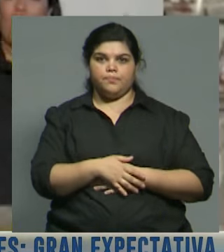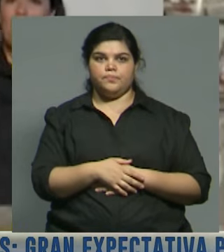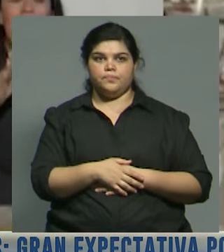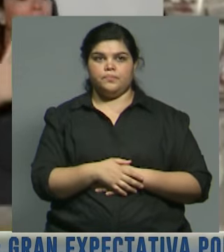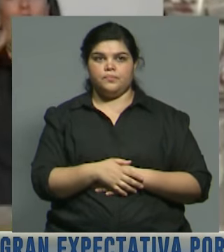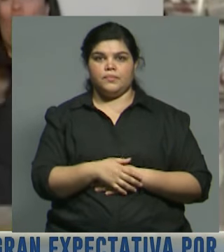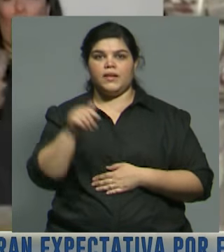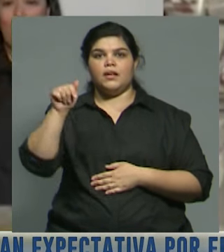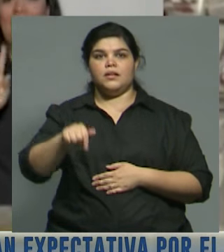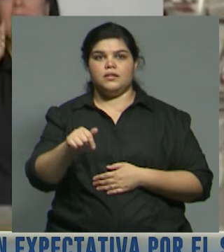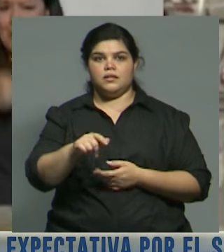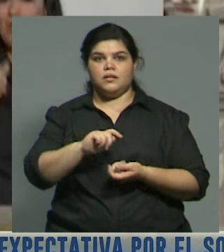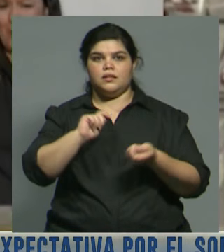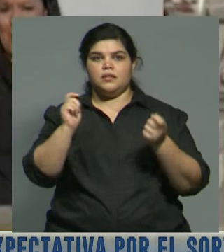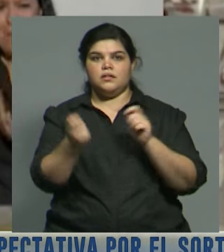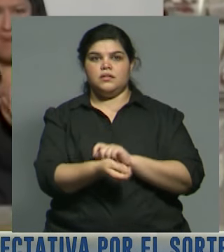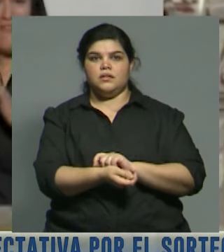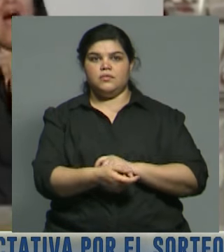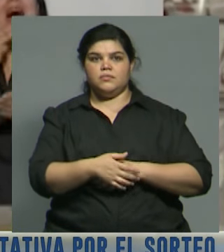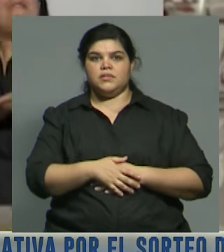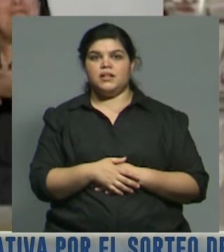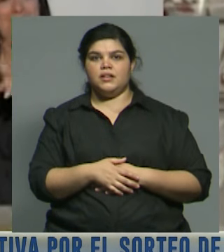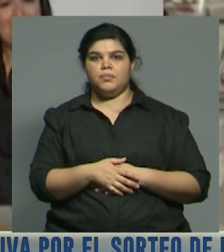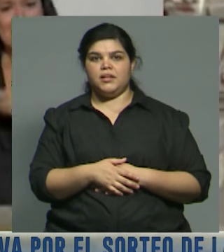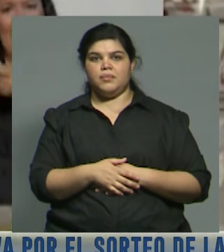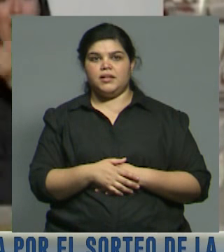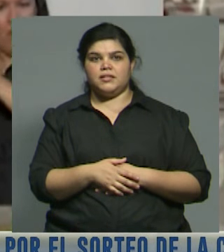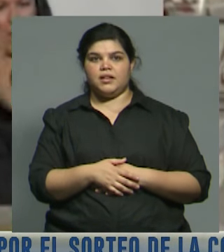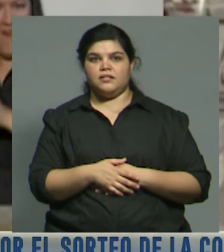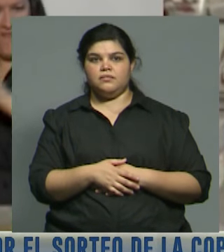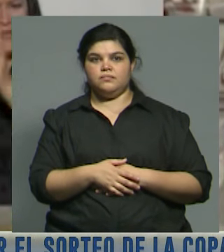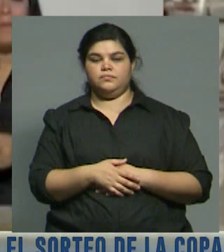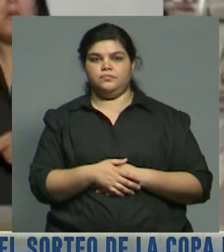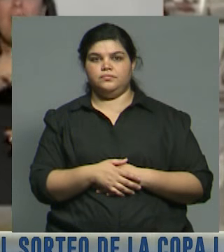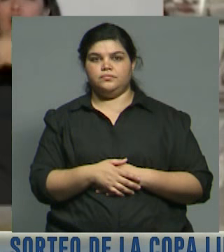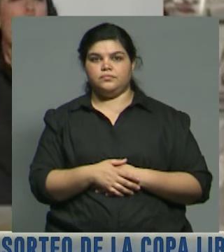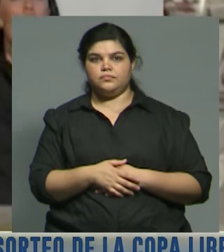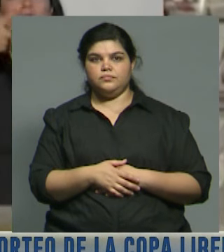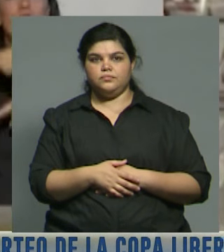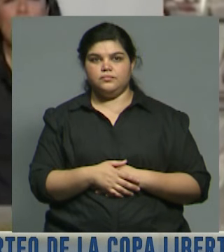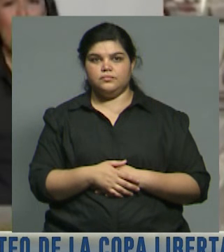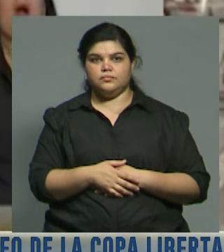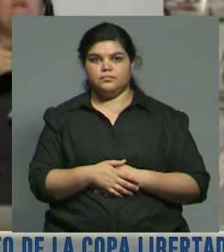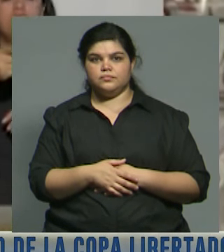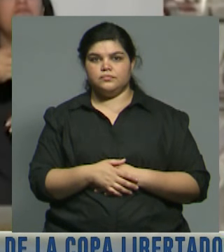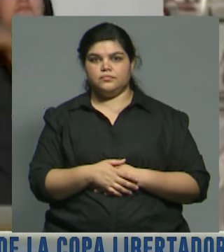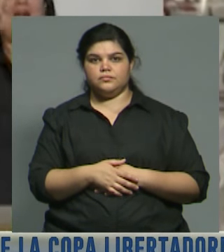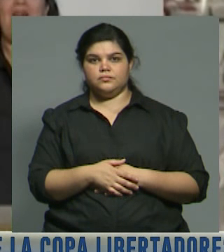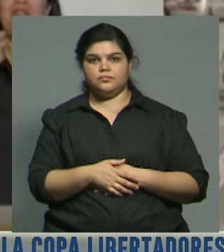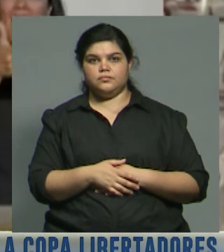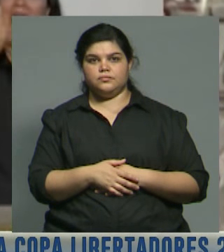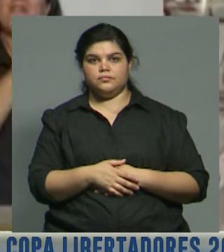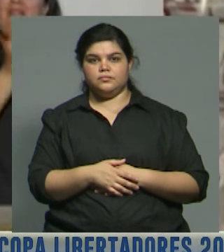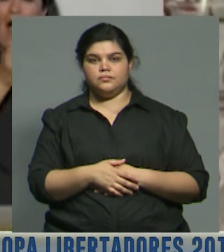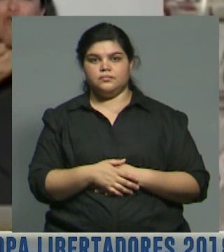La reforma fiscal que estamos emprendiendo es disminuir los impuestos con el objetivo, otra vez, de generar más trabajo, que